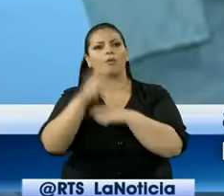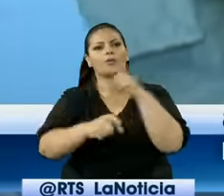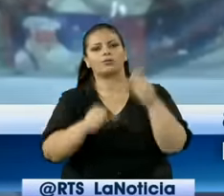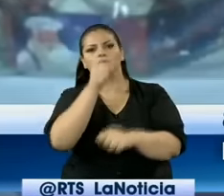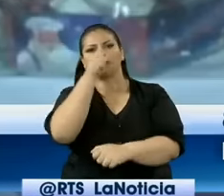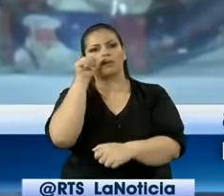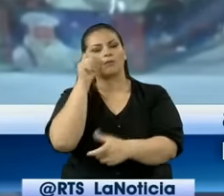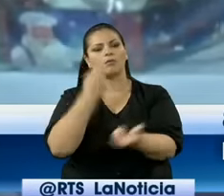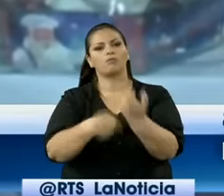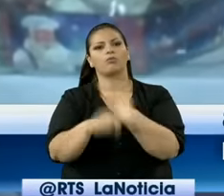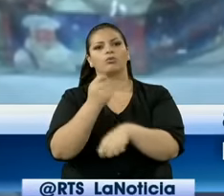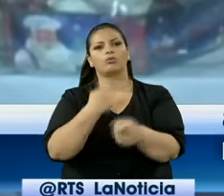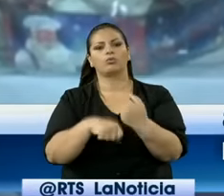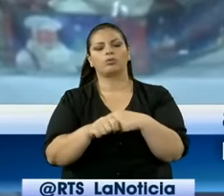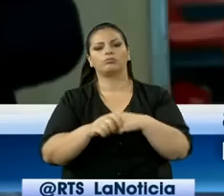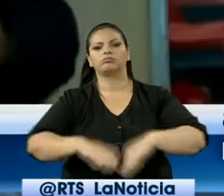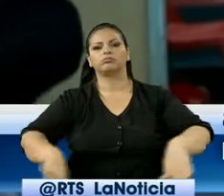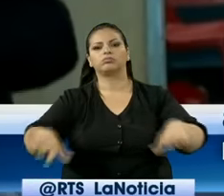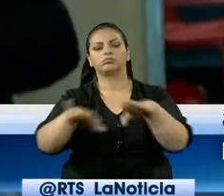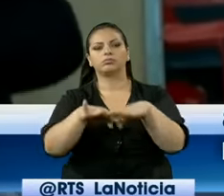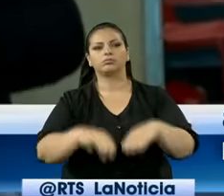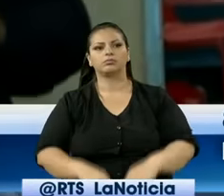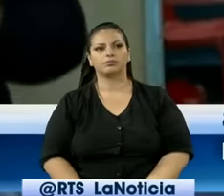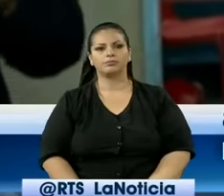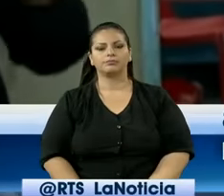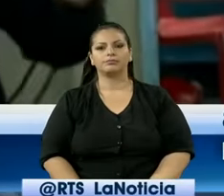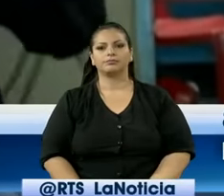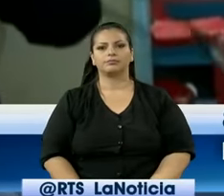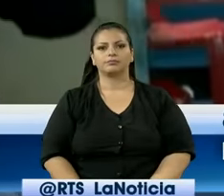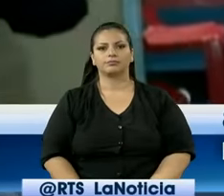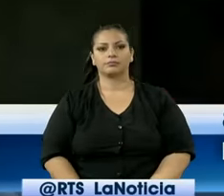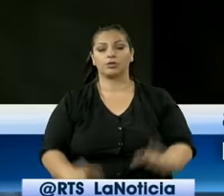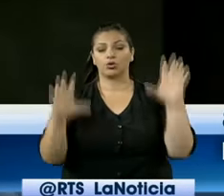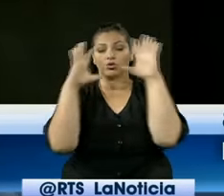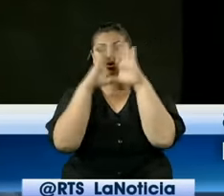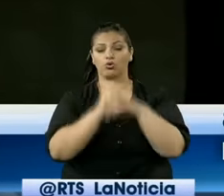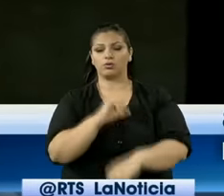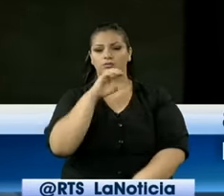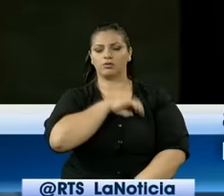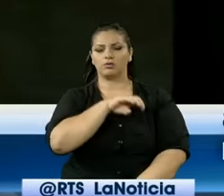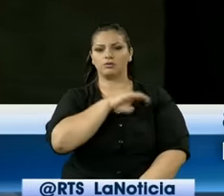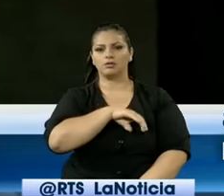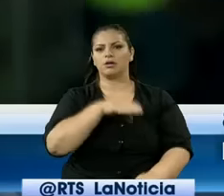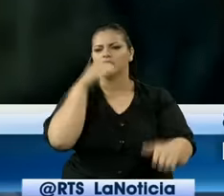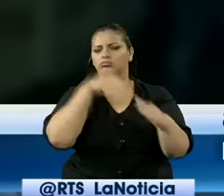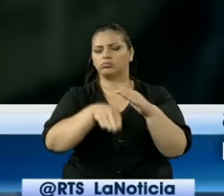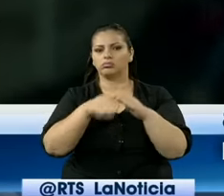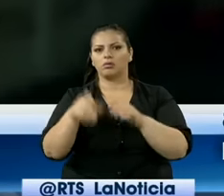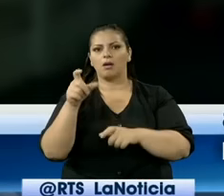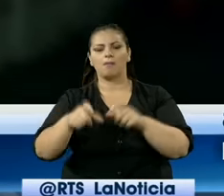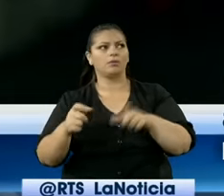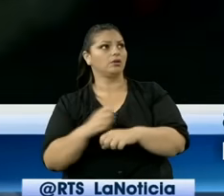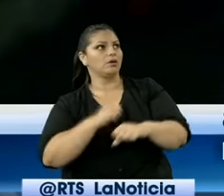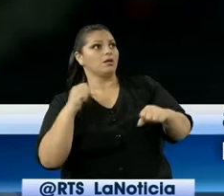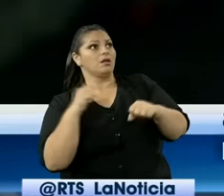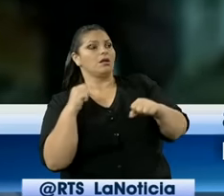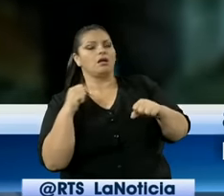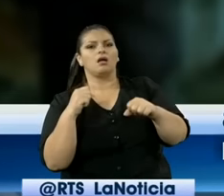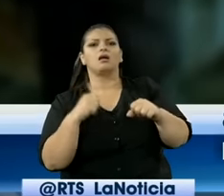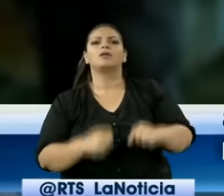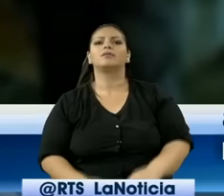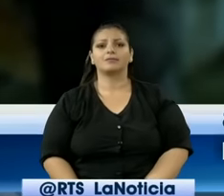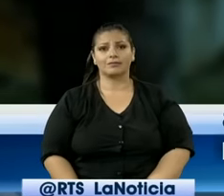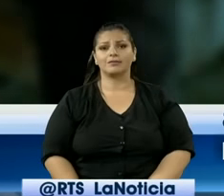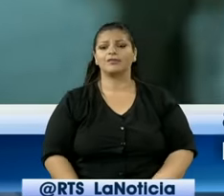dedicada al microtráfico de drogas. En complicidad de la noche sorprendieron a los presuntos implicados. Los allanamientos fueron simultáneos para evitar